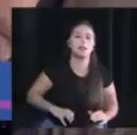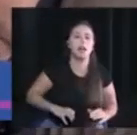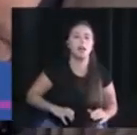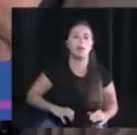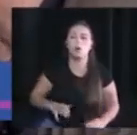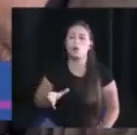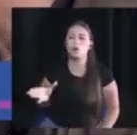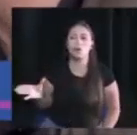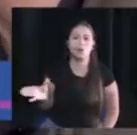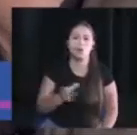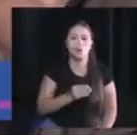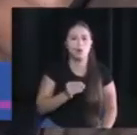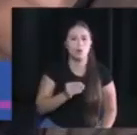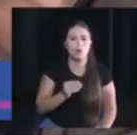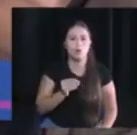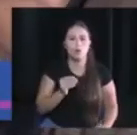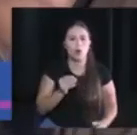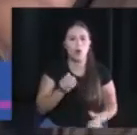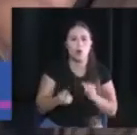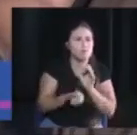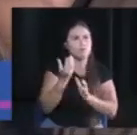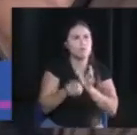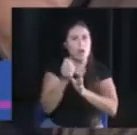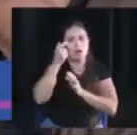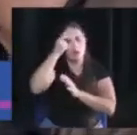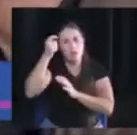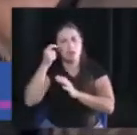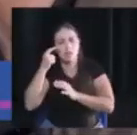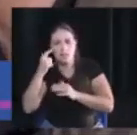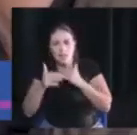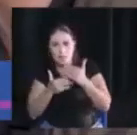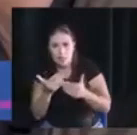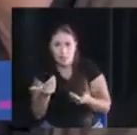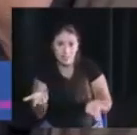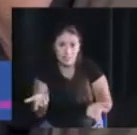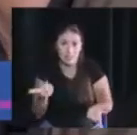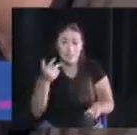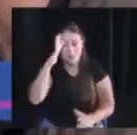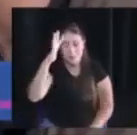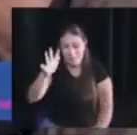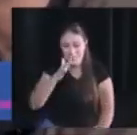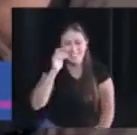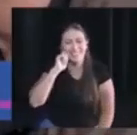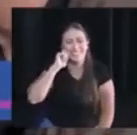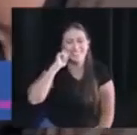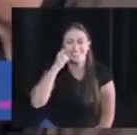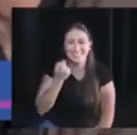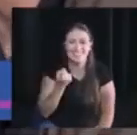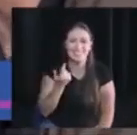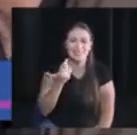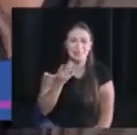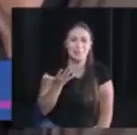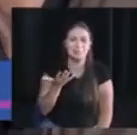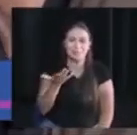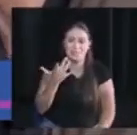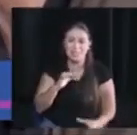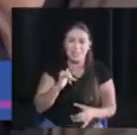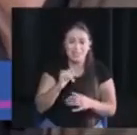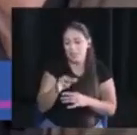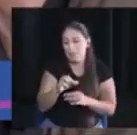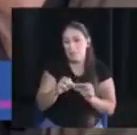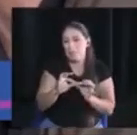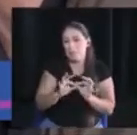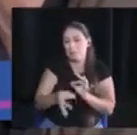en todos lados impulsen investigación e innovación. Imagínate qué lindo sería tener dentro de no